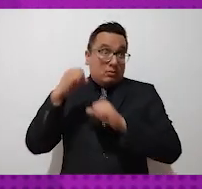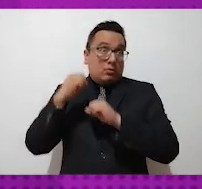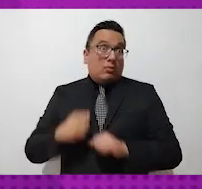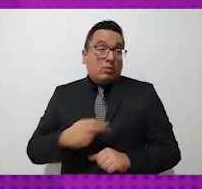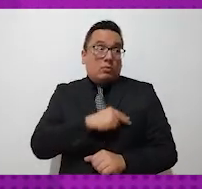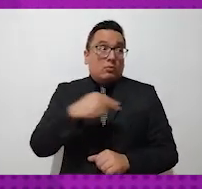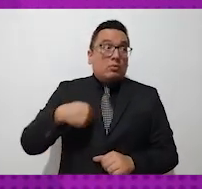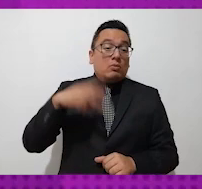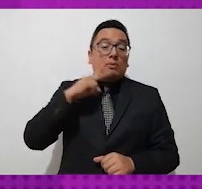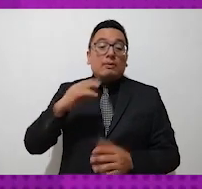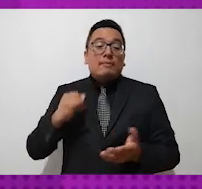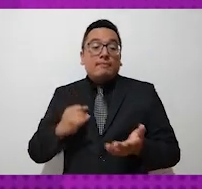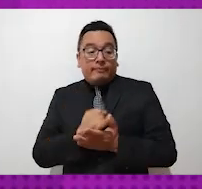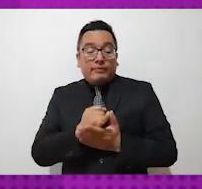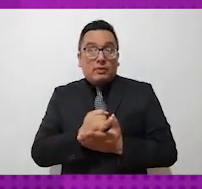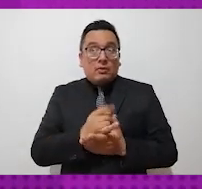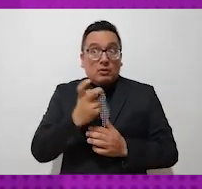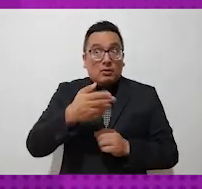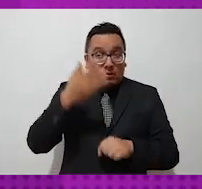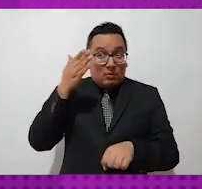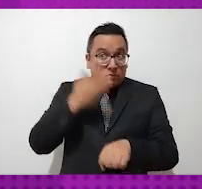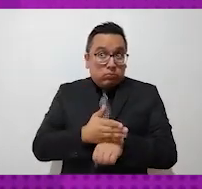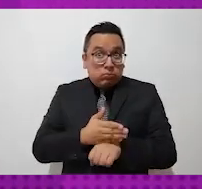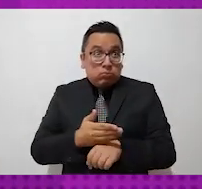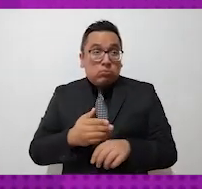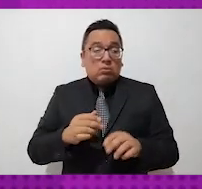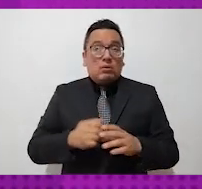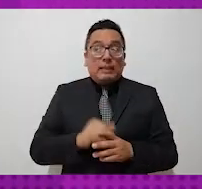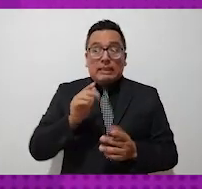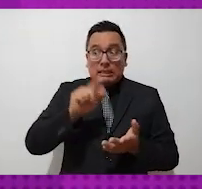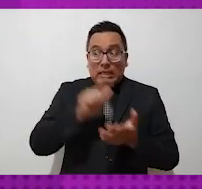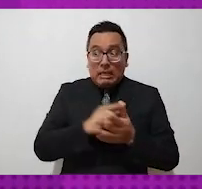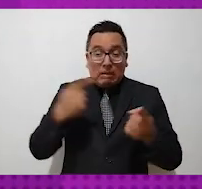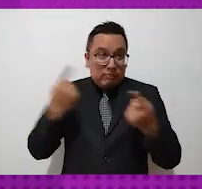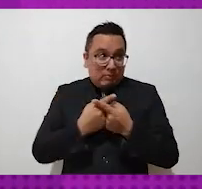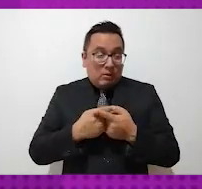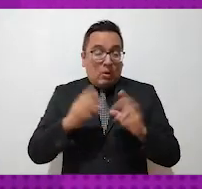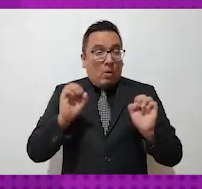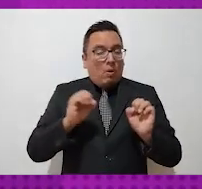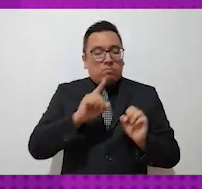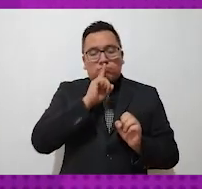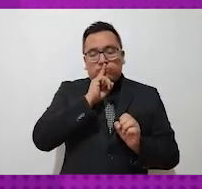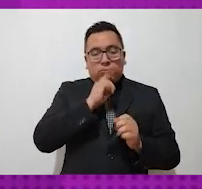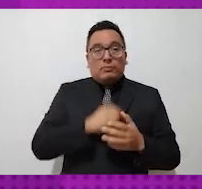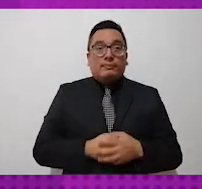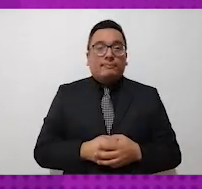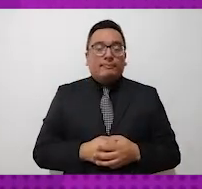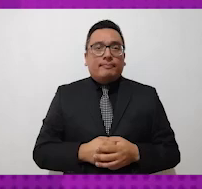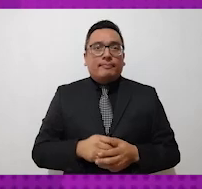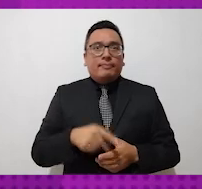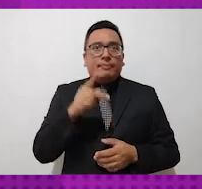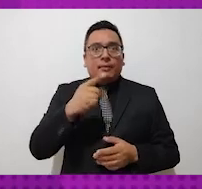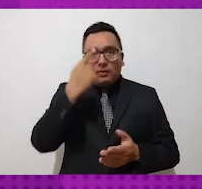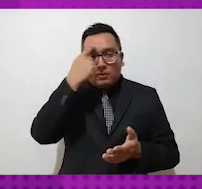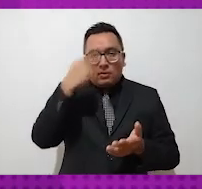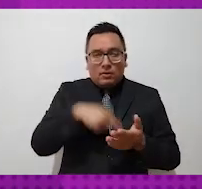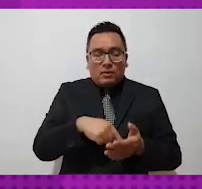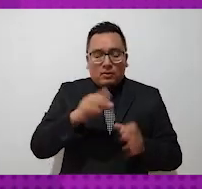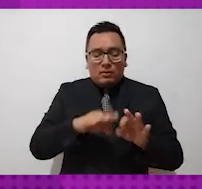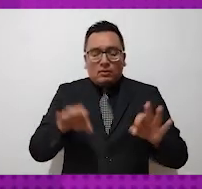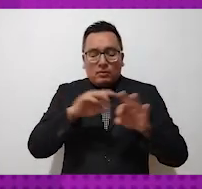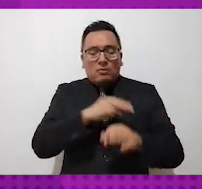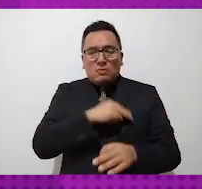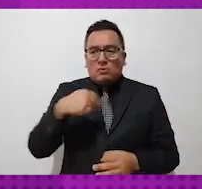nosotros quienes calificamos si sí va en contravención a la normativa o no va. Sin embargo, yo creo que es